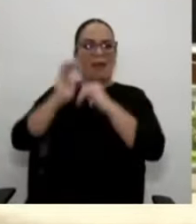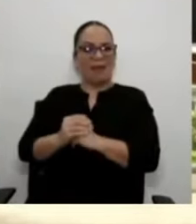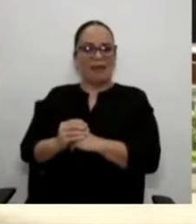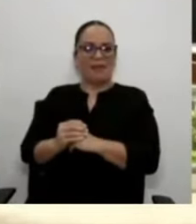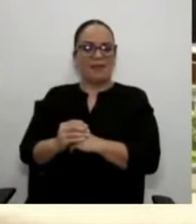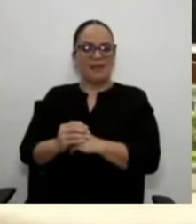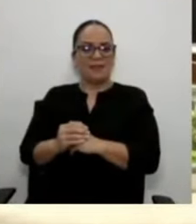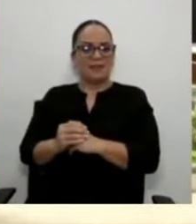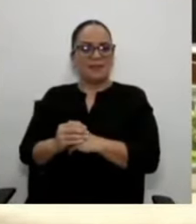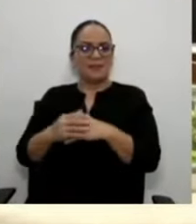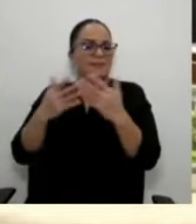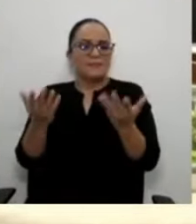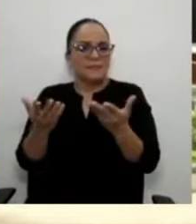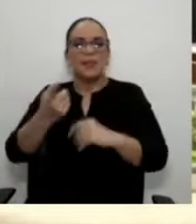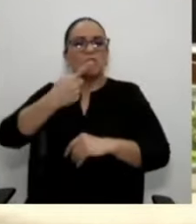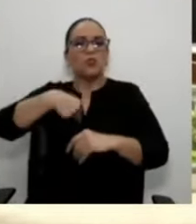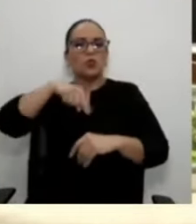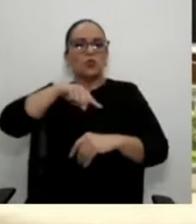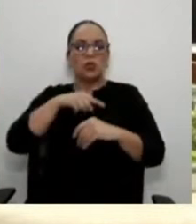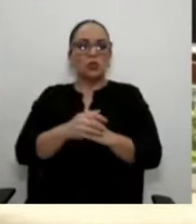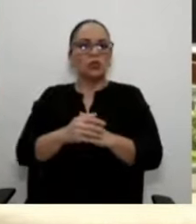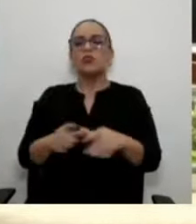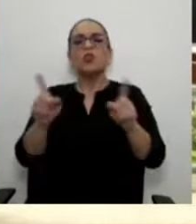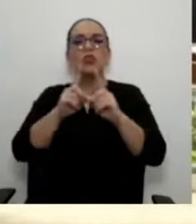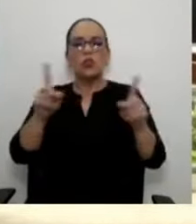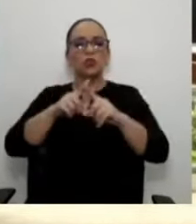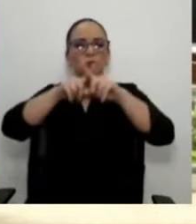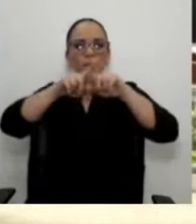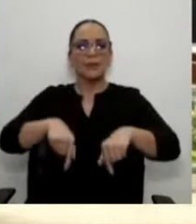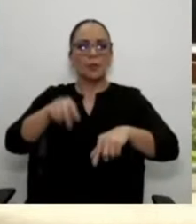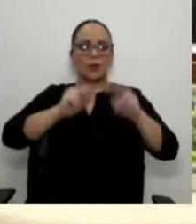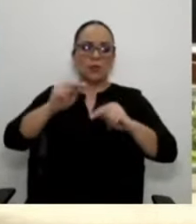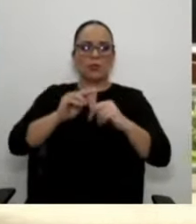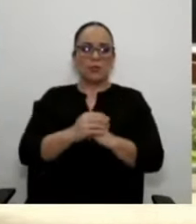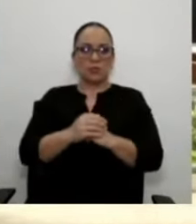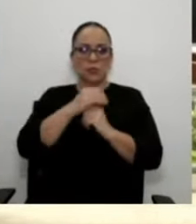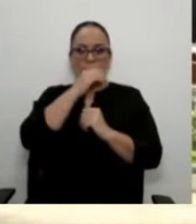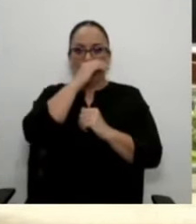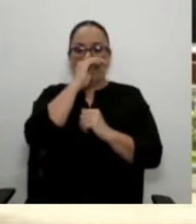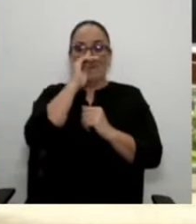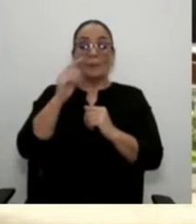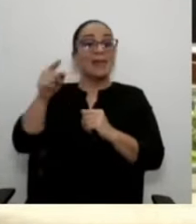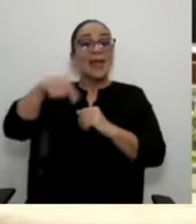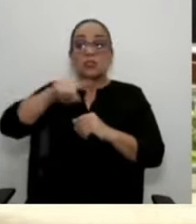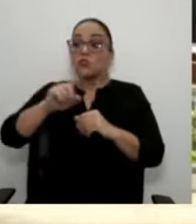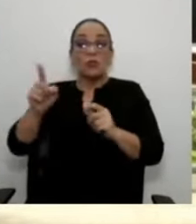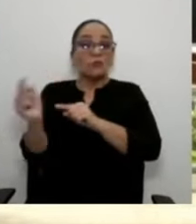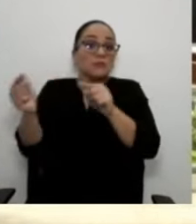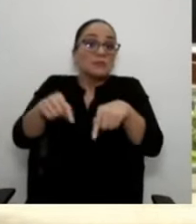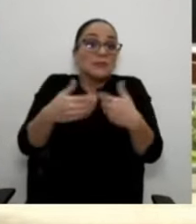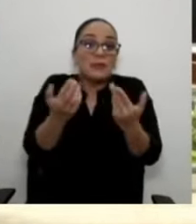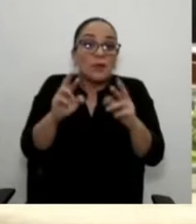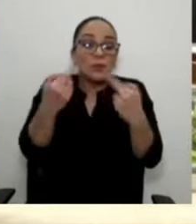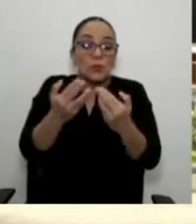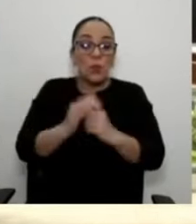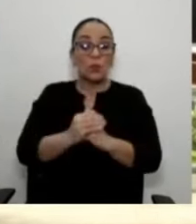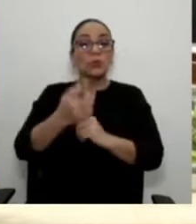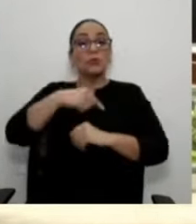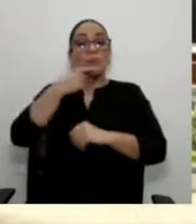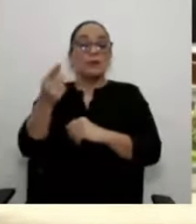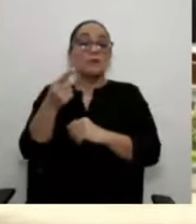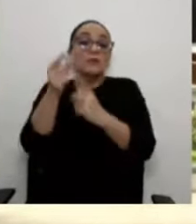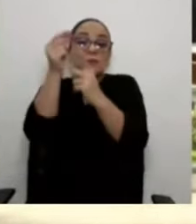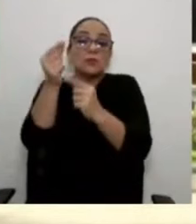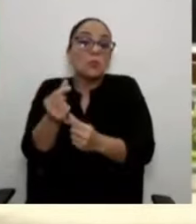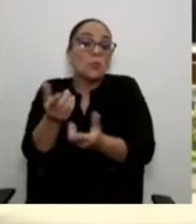Entonces, nosotros no suspendimos la negociación, ellos no se presentaron, les dijimos que el presupuesto va